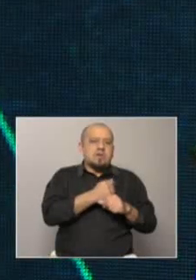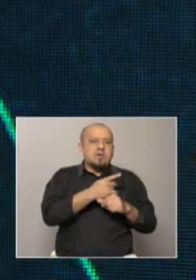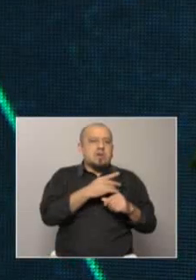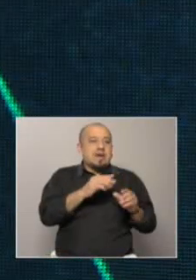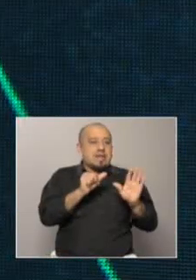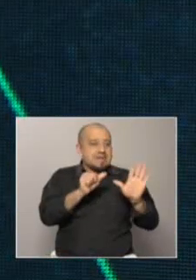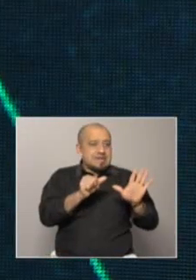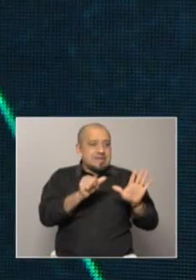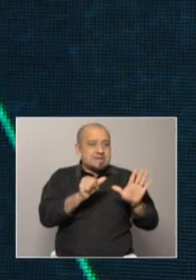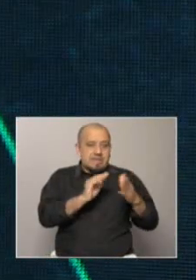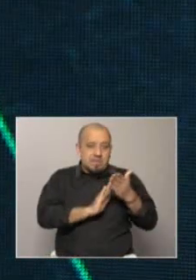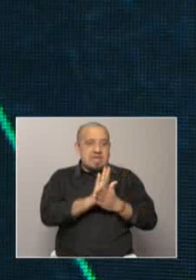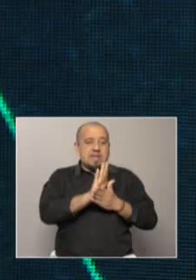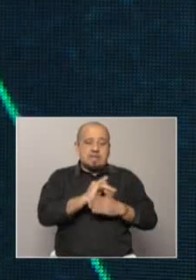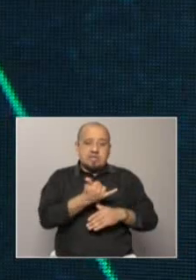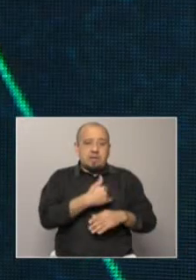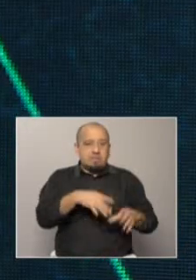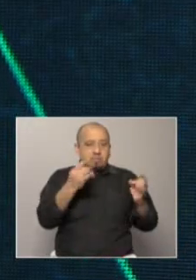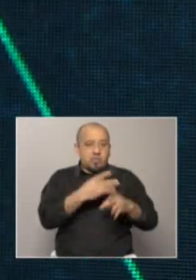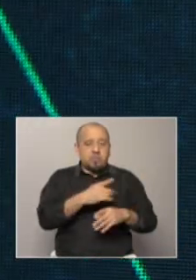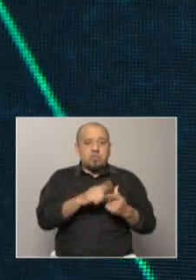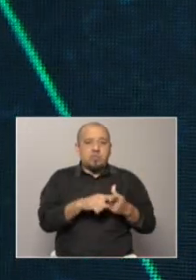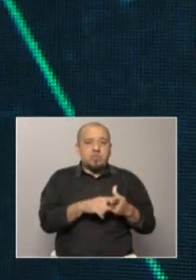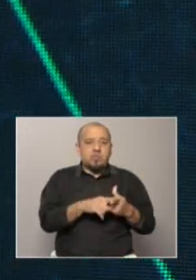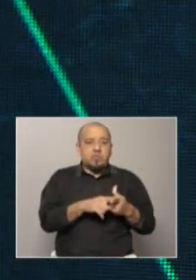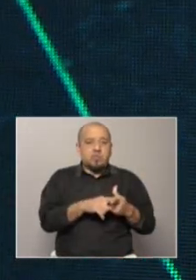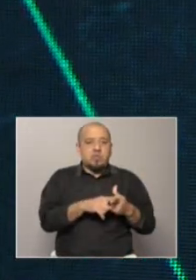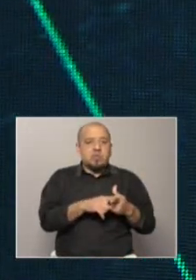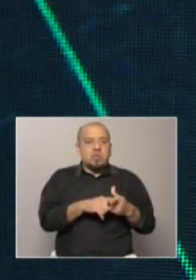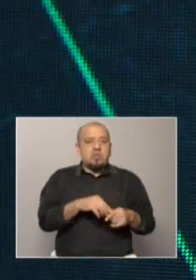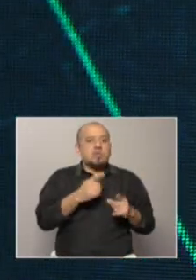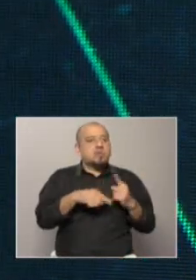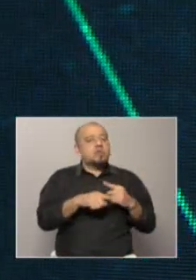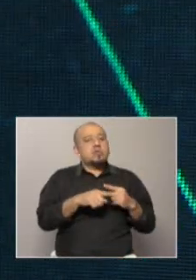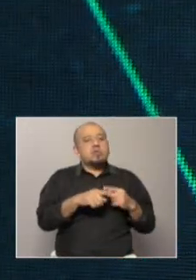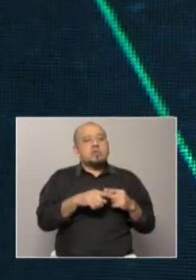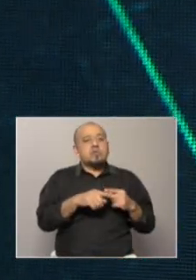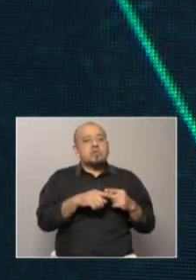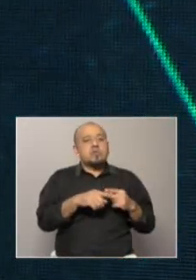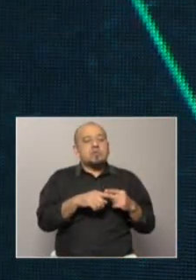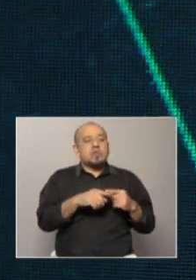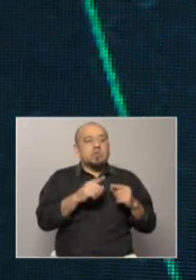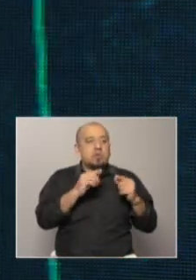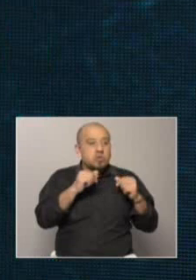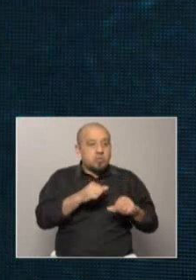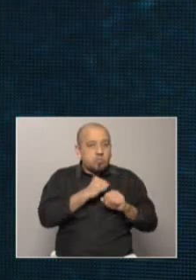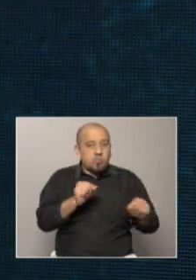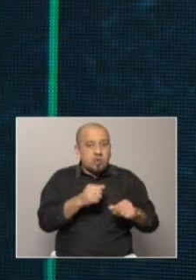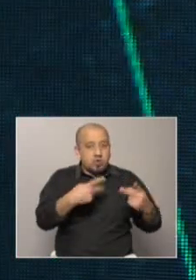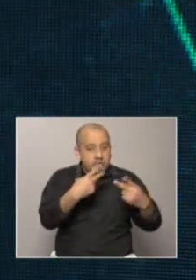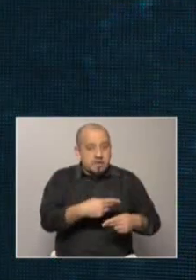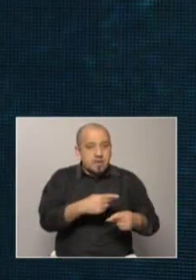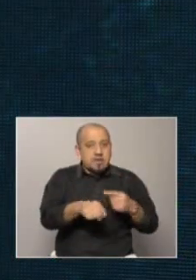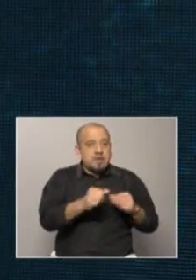tenía que tener el entrevistado al día ya gatillado, ¿no? Y eso me generó muchísimo desgaste, entonces cuando logré cortar con eso y